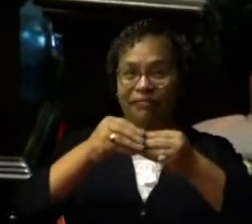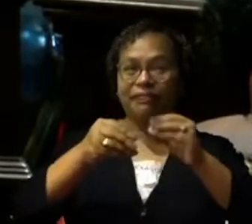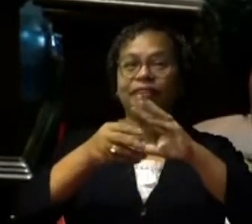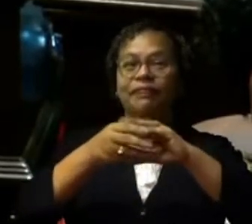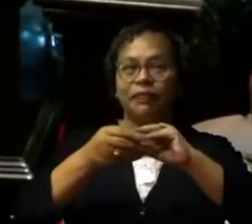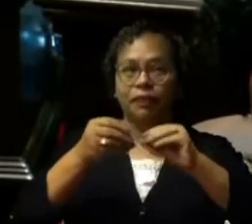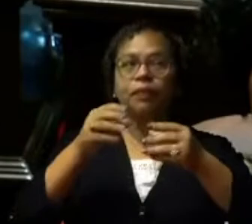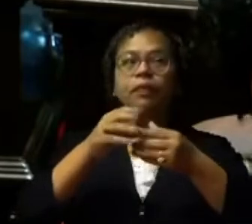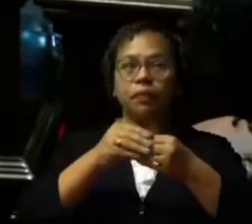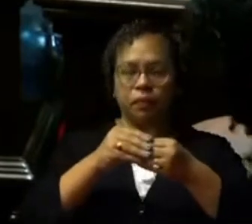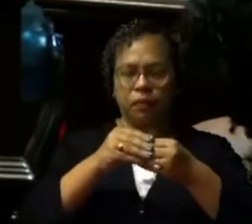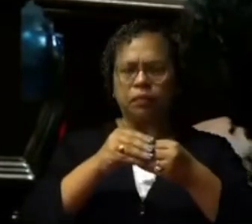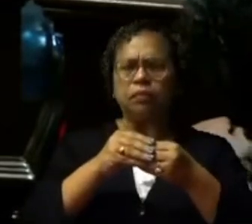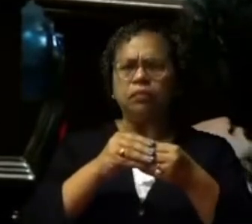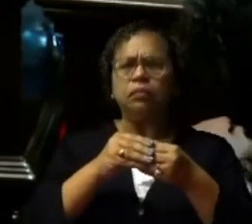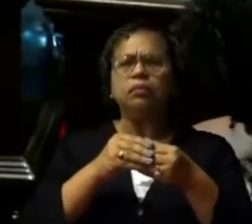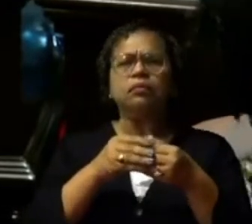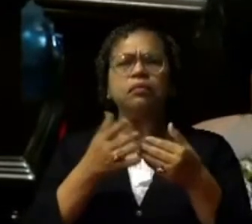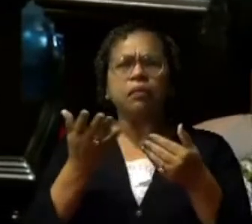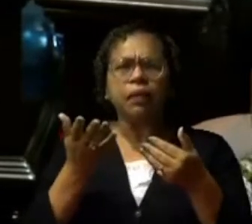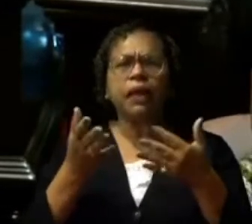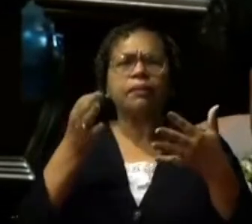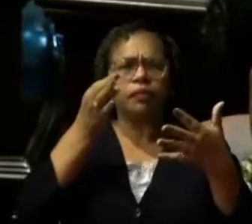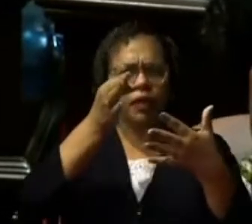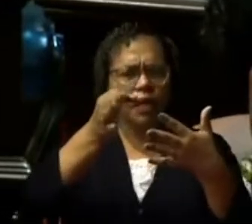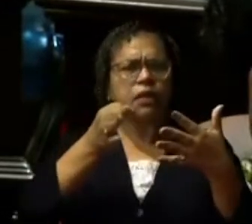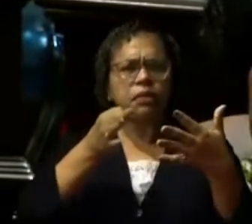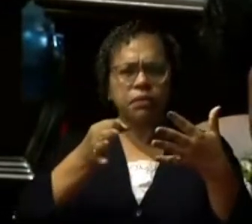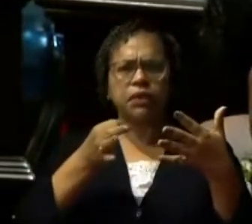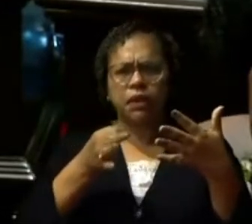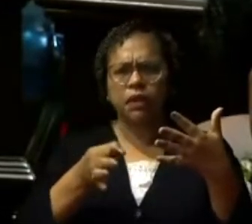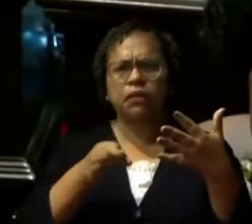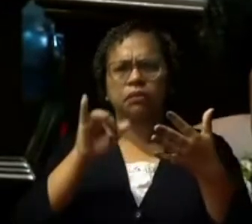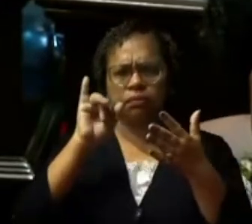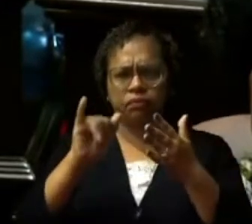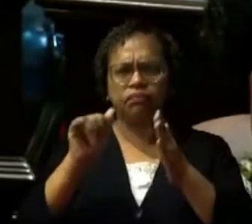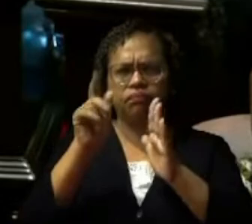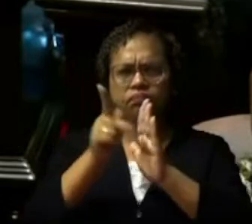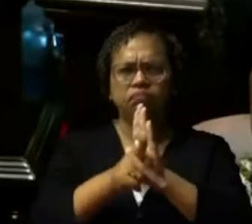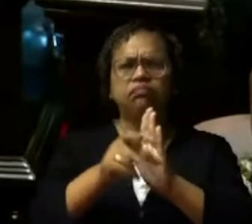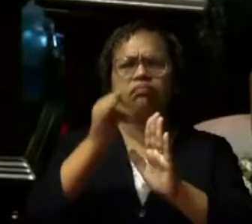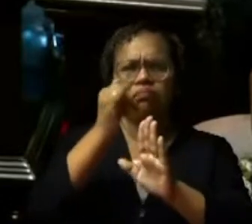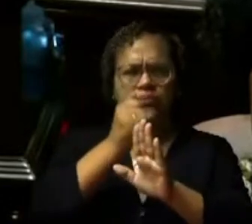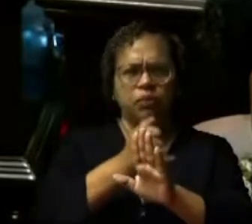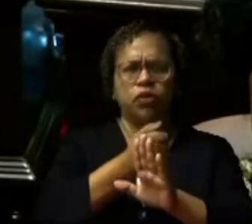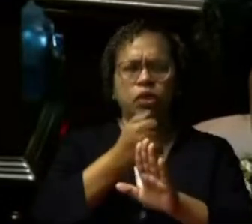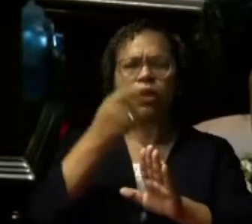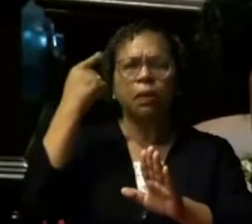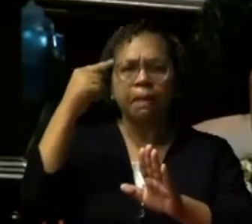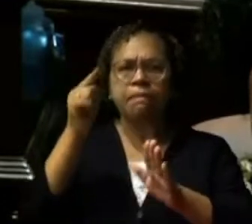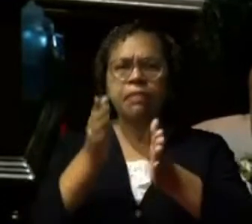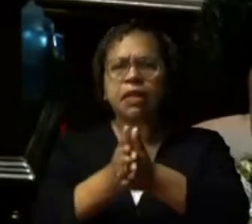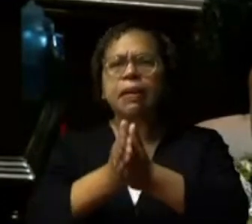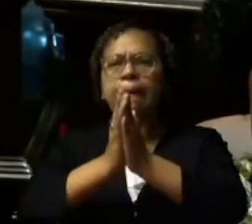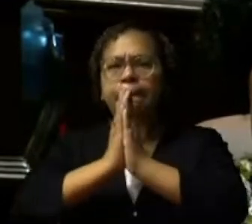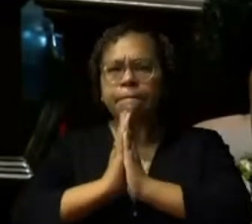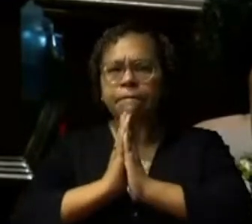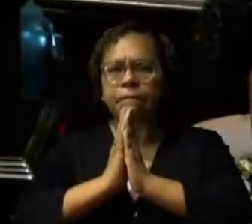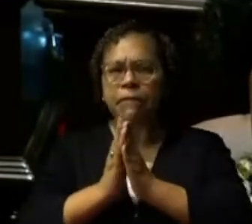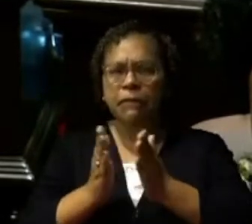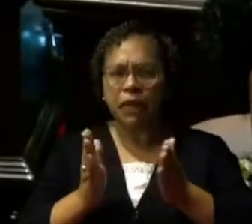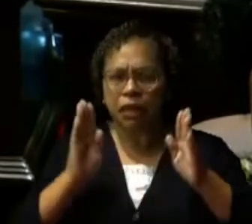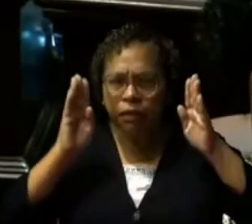el turno para explicar al Pleno, edificar sobre este proyecto y para pedir que sea tomado en consideración y enviado a